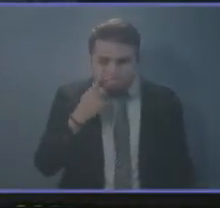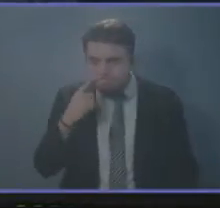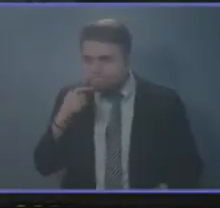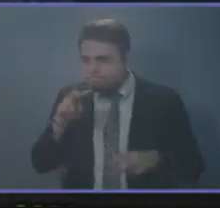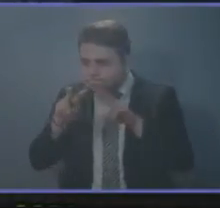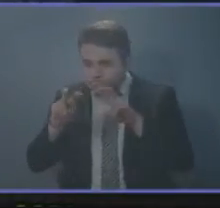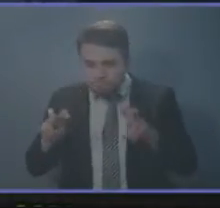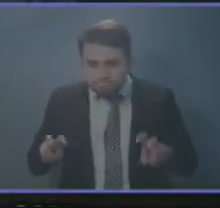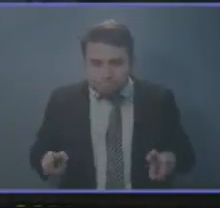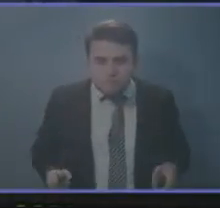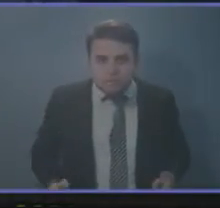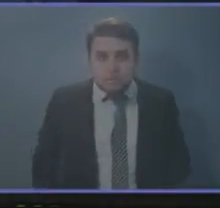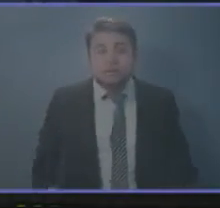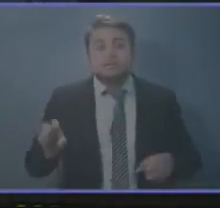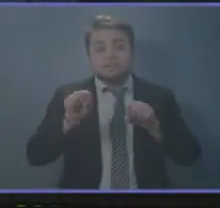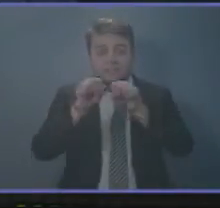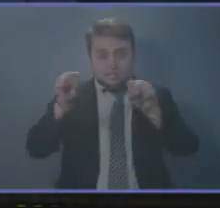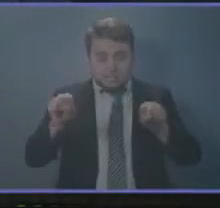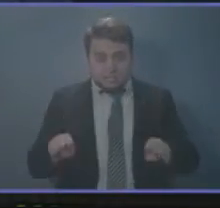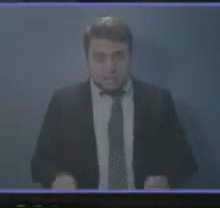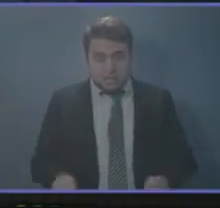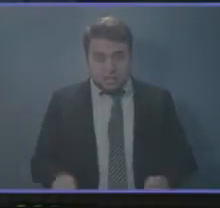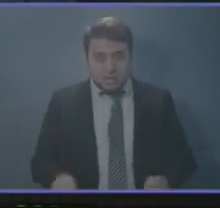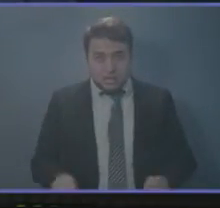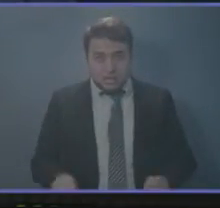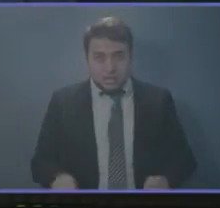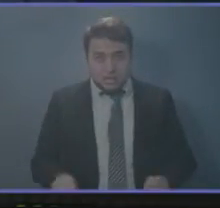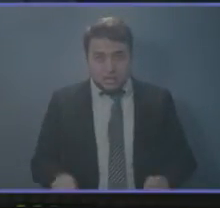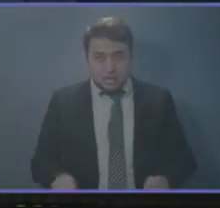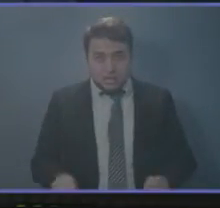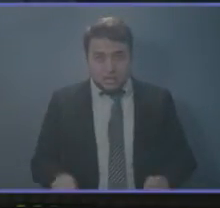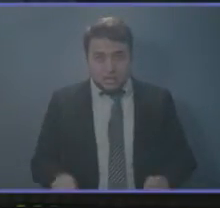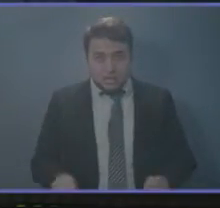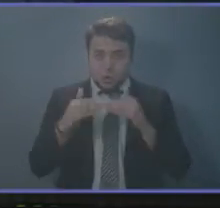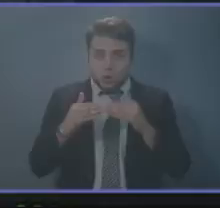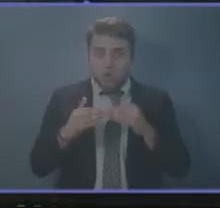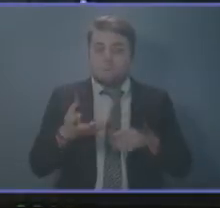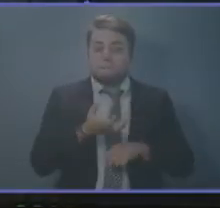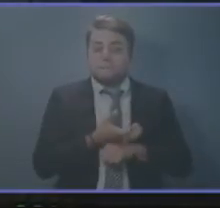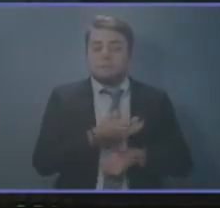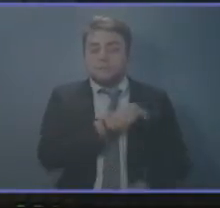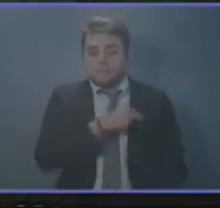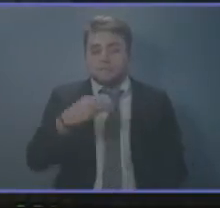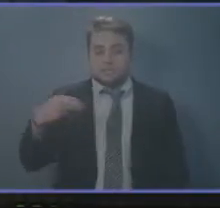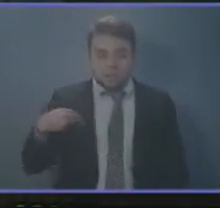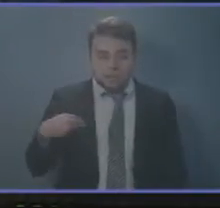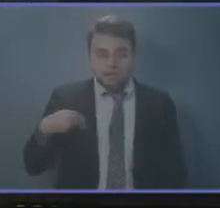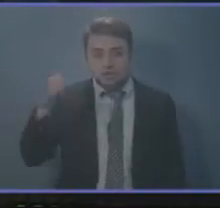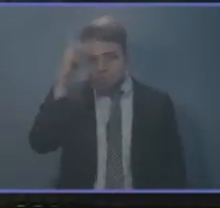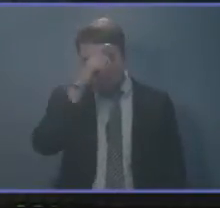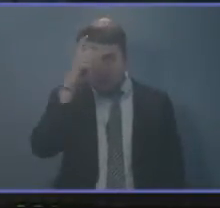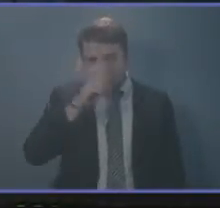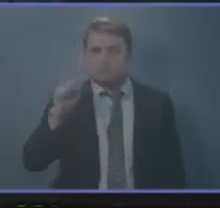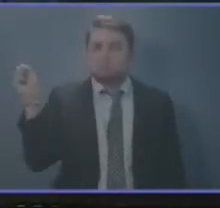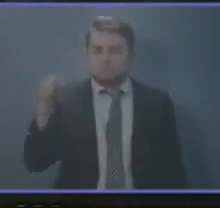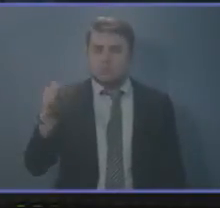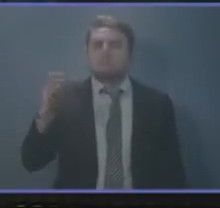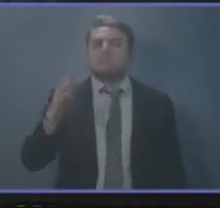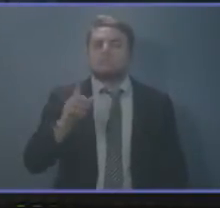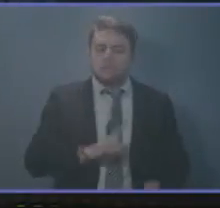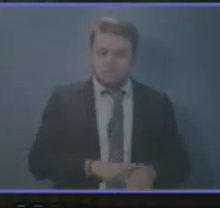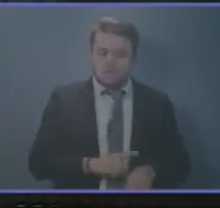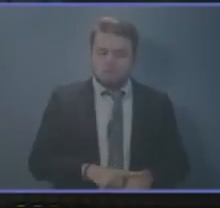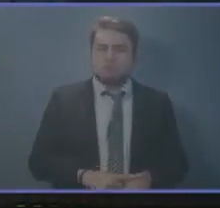de transporte. Y por supuesto al Ministerio de Trabajo también. Tendremos tiempo para discutir en las